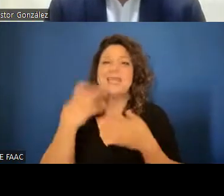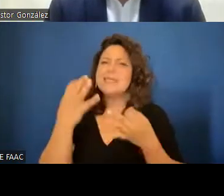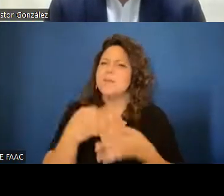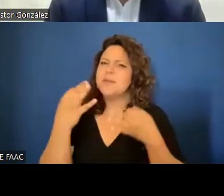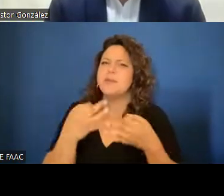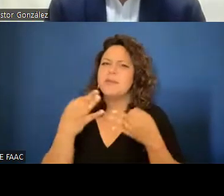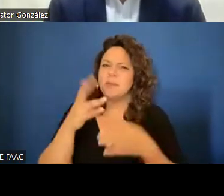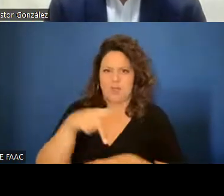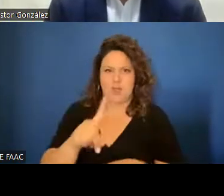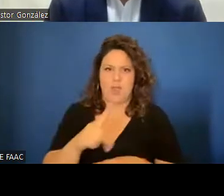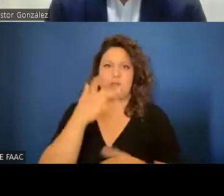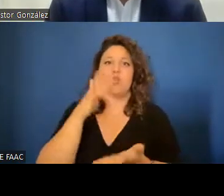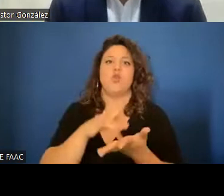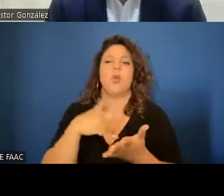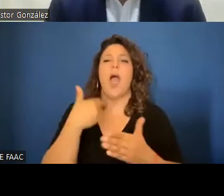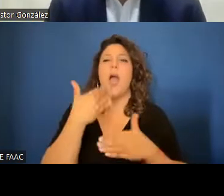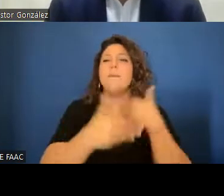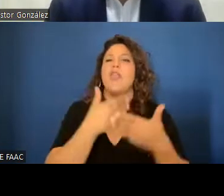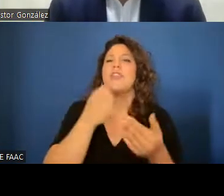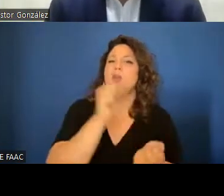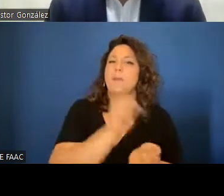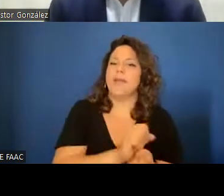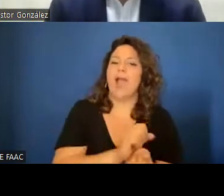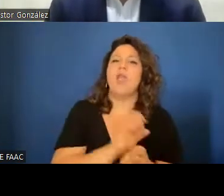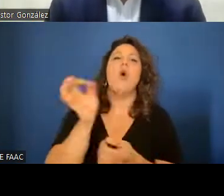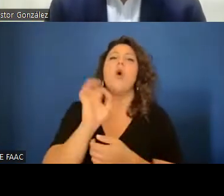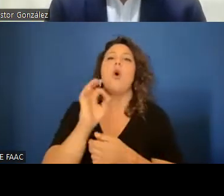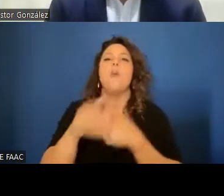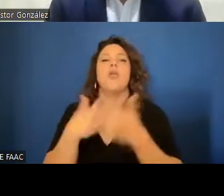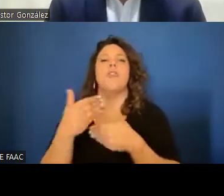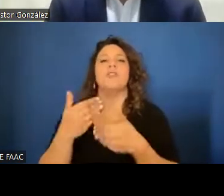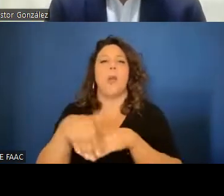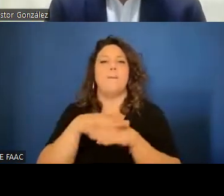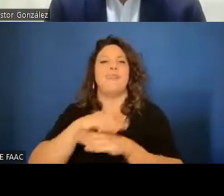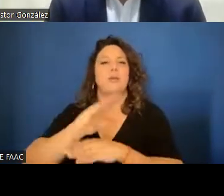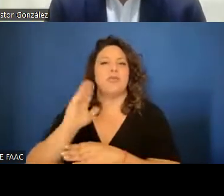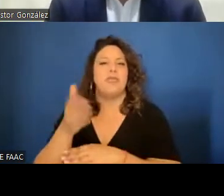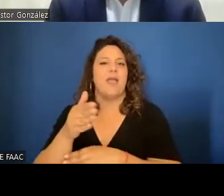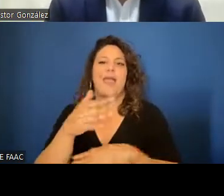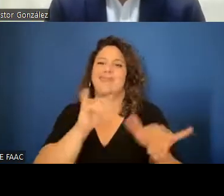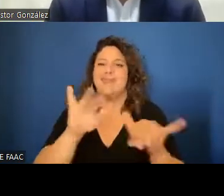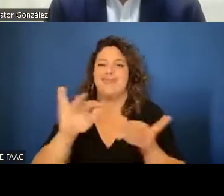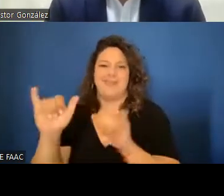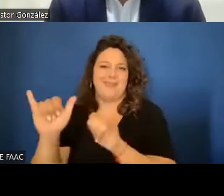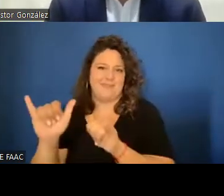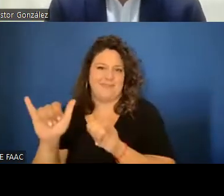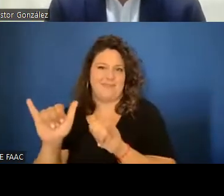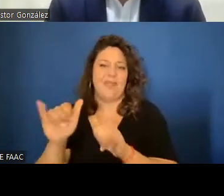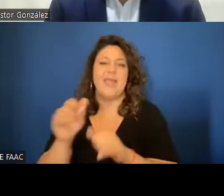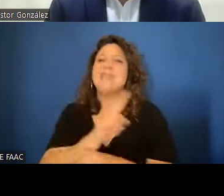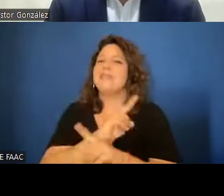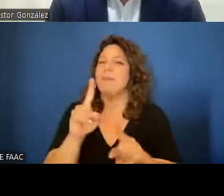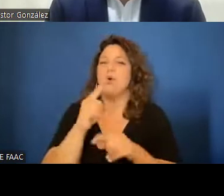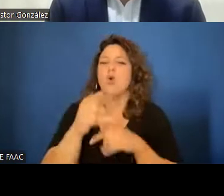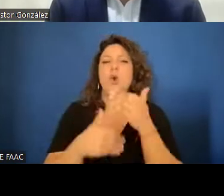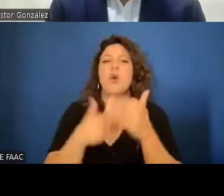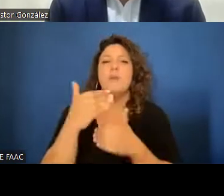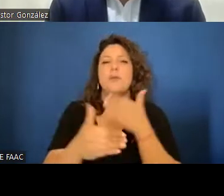administración demandada tiene que aportar pues, una justificación objetiva y razonable de que esas